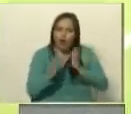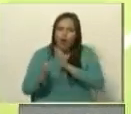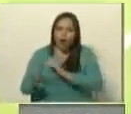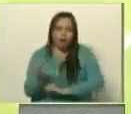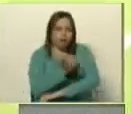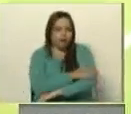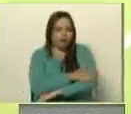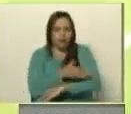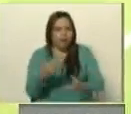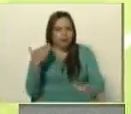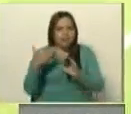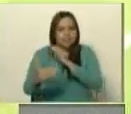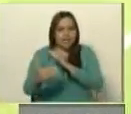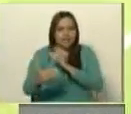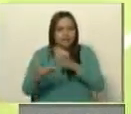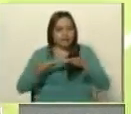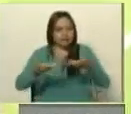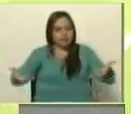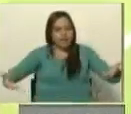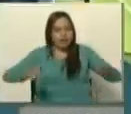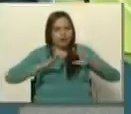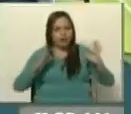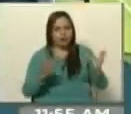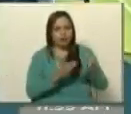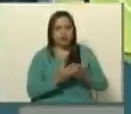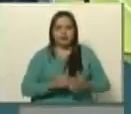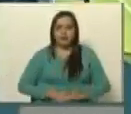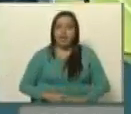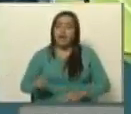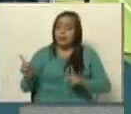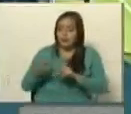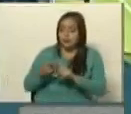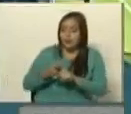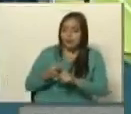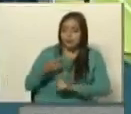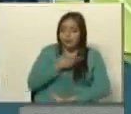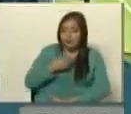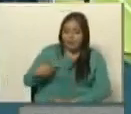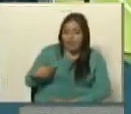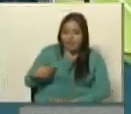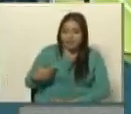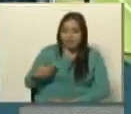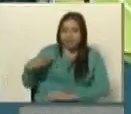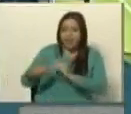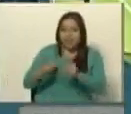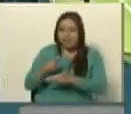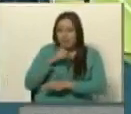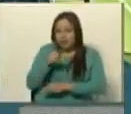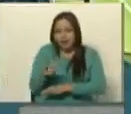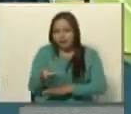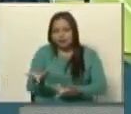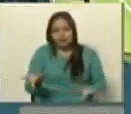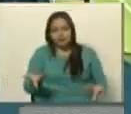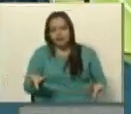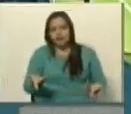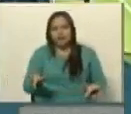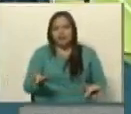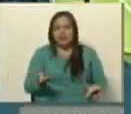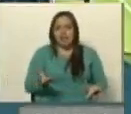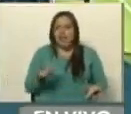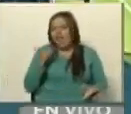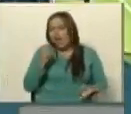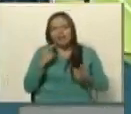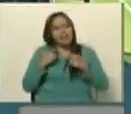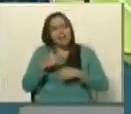de este encuentro? Mira, primero que lo que siguen intentando es anacrónico. Es